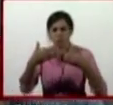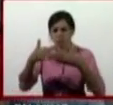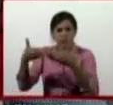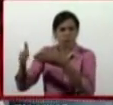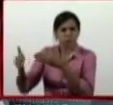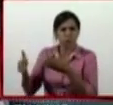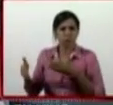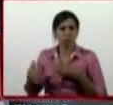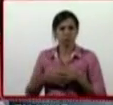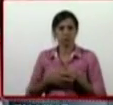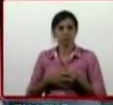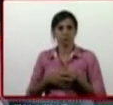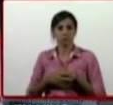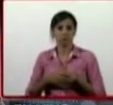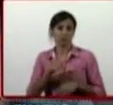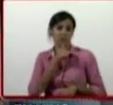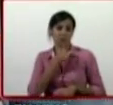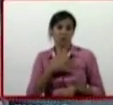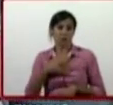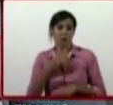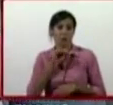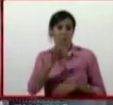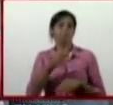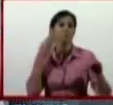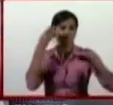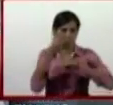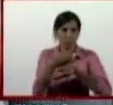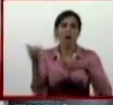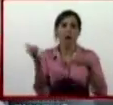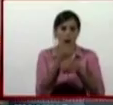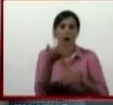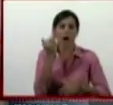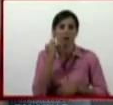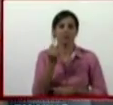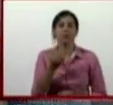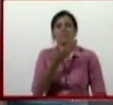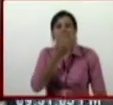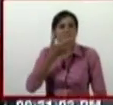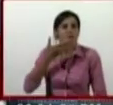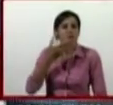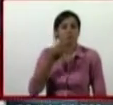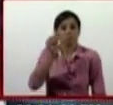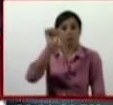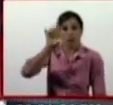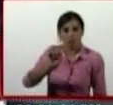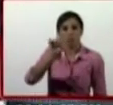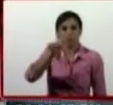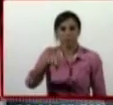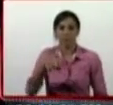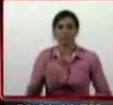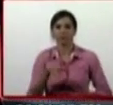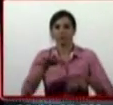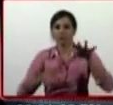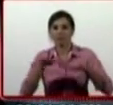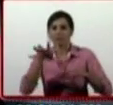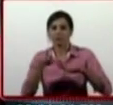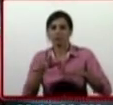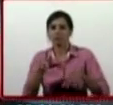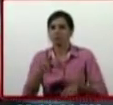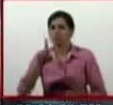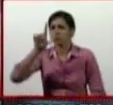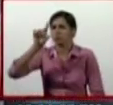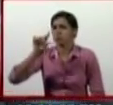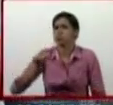Quien quiera comprar algo va y lo consigue de calidad y al mejor precio. a veces ya es demasiado bajo, pues,